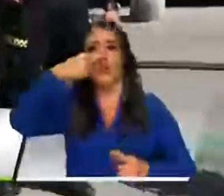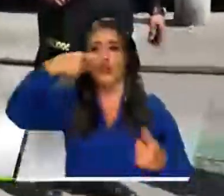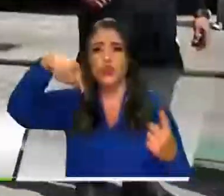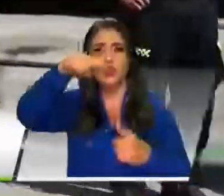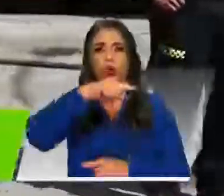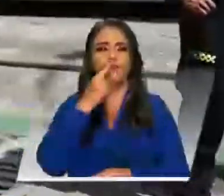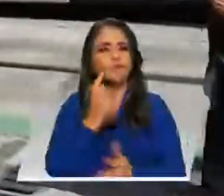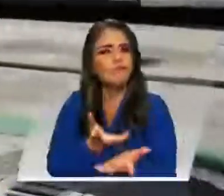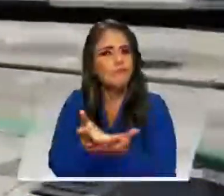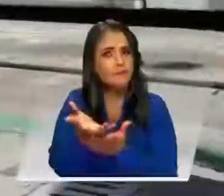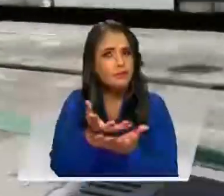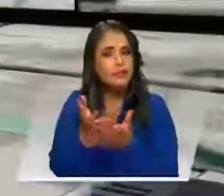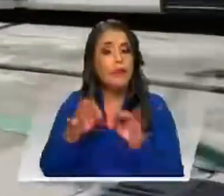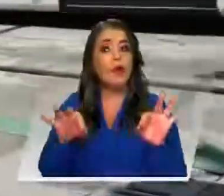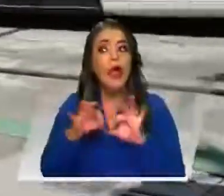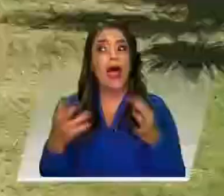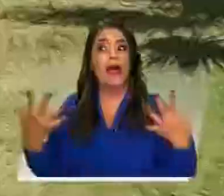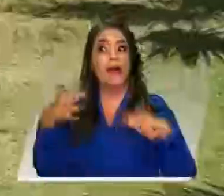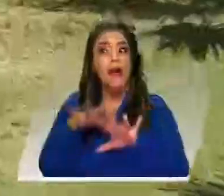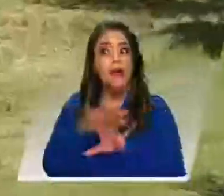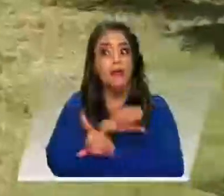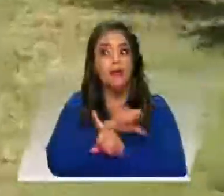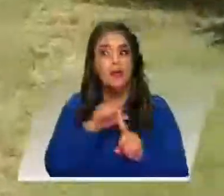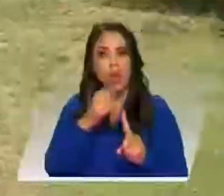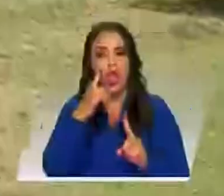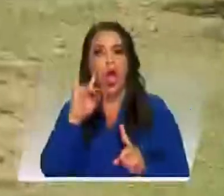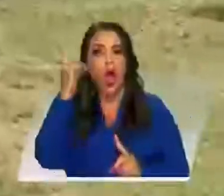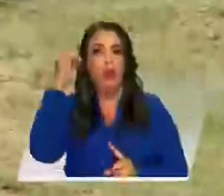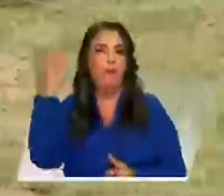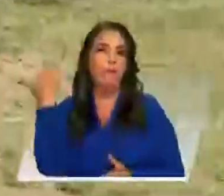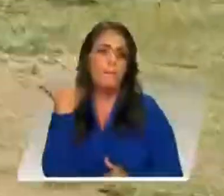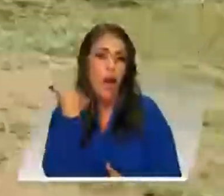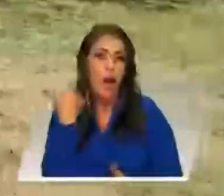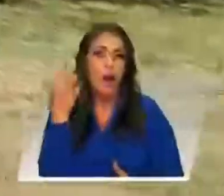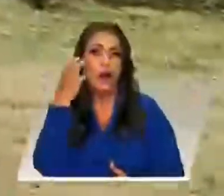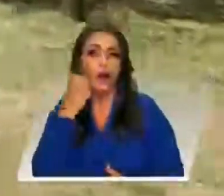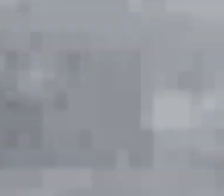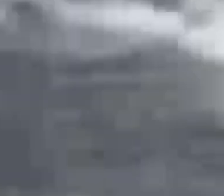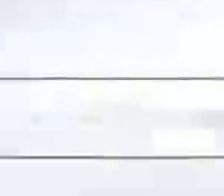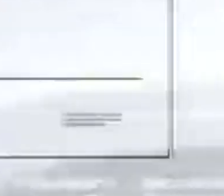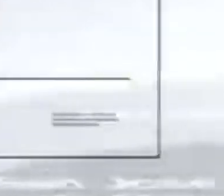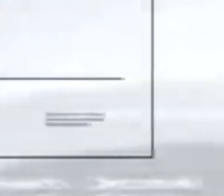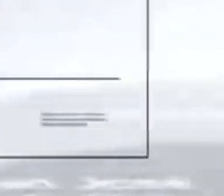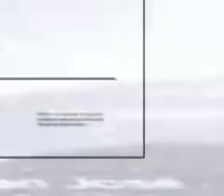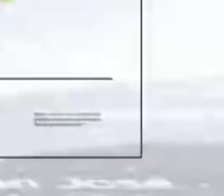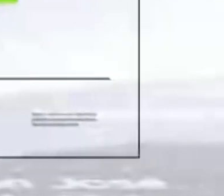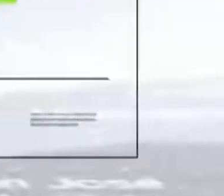un uso adecuado de redes sociales y plataformas para no caer en manos de delincuentes.